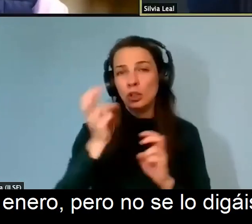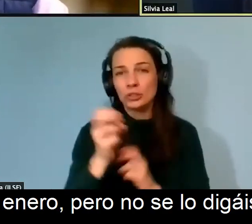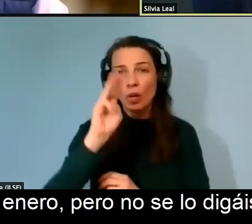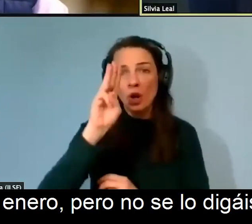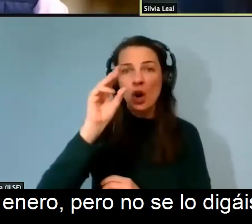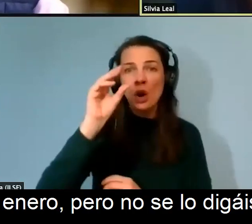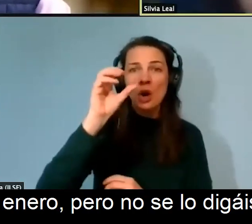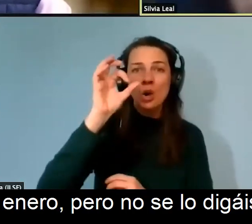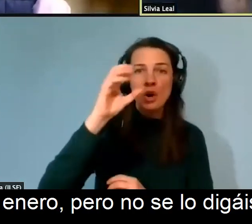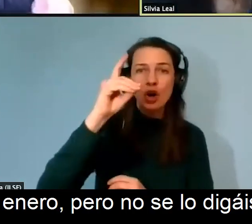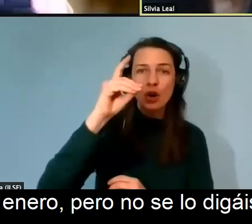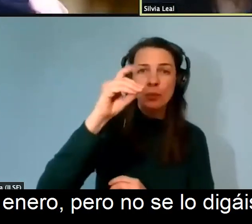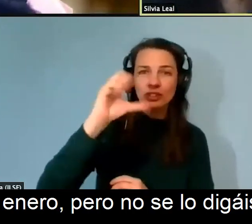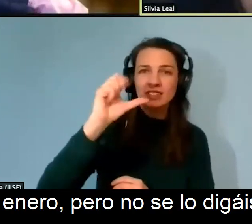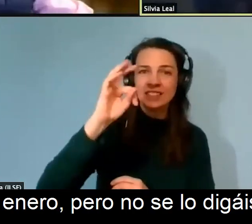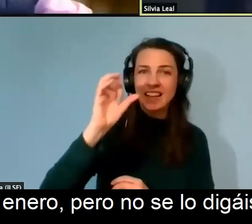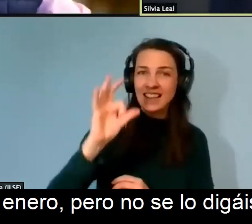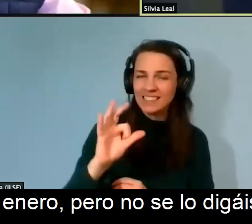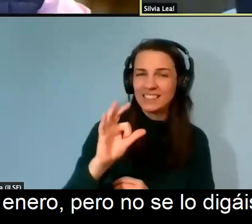de enero, pero no se lo digáis a nadie.